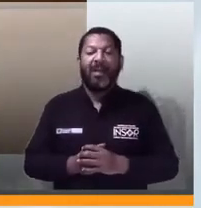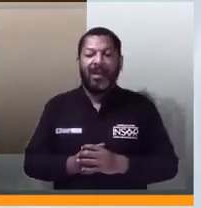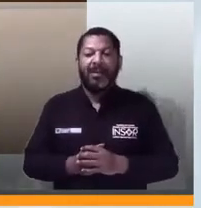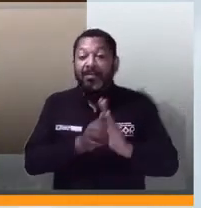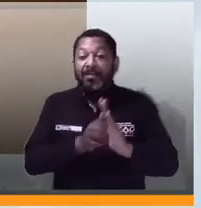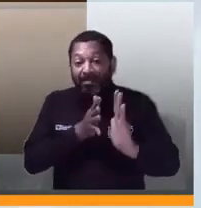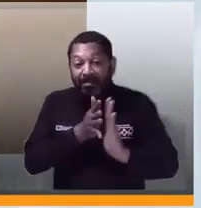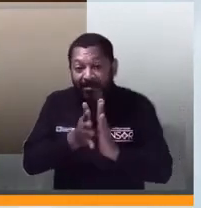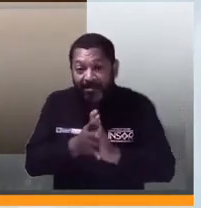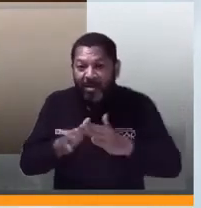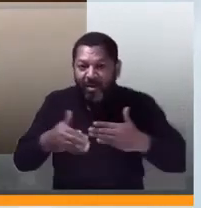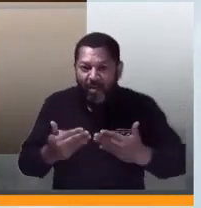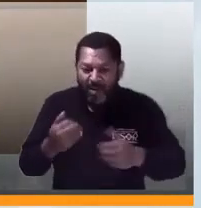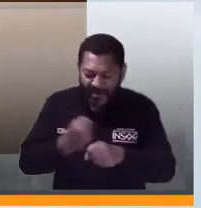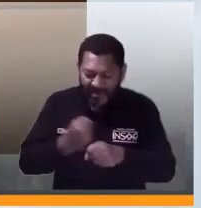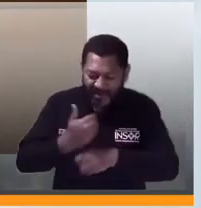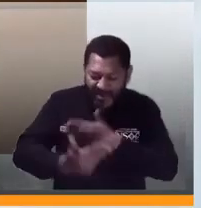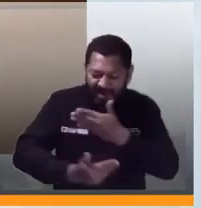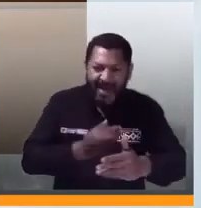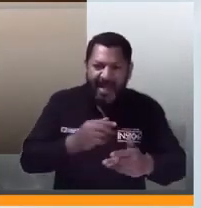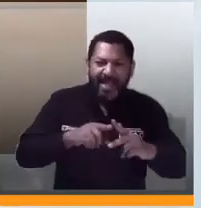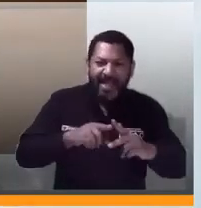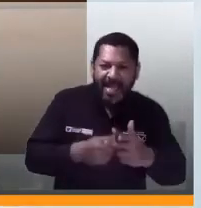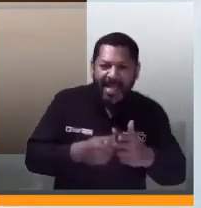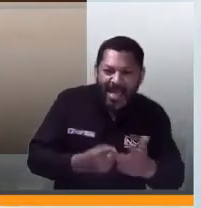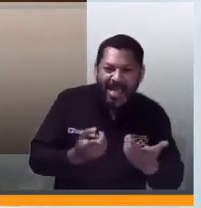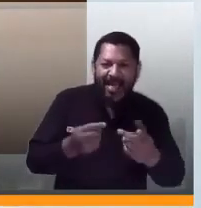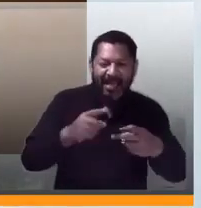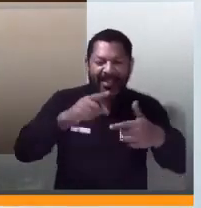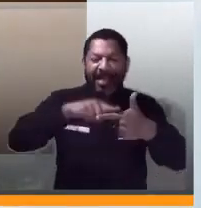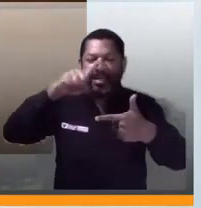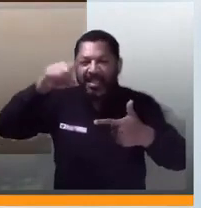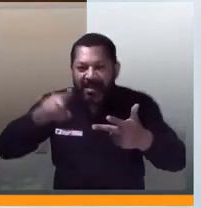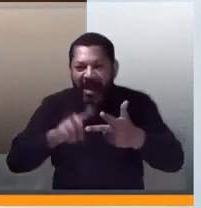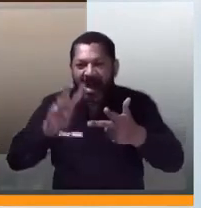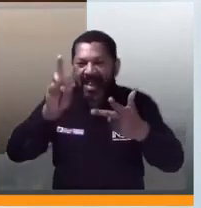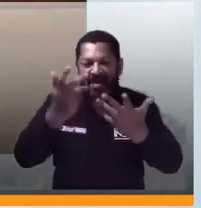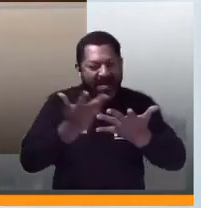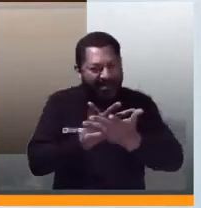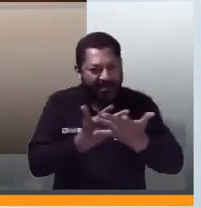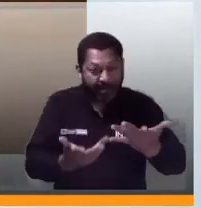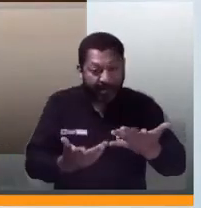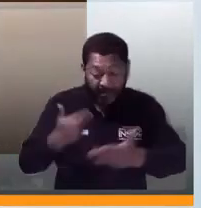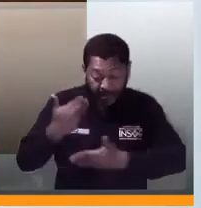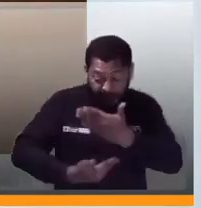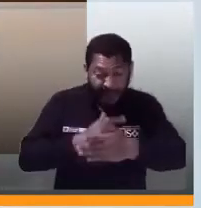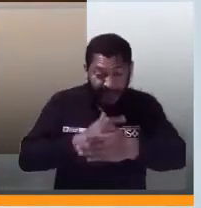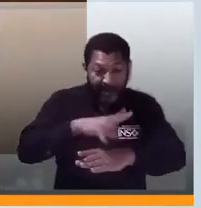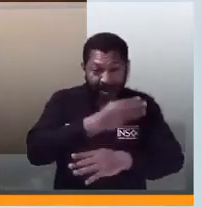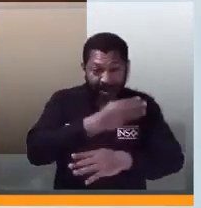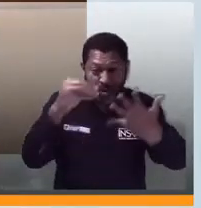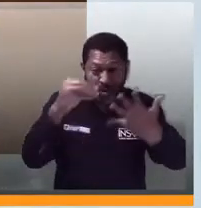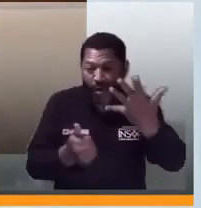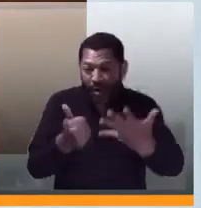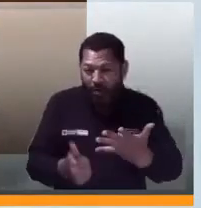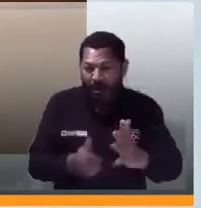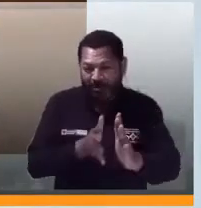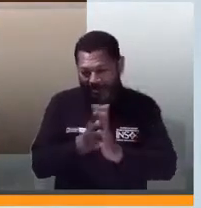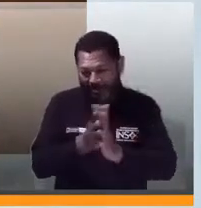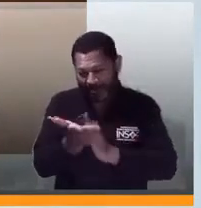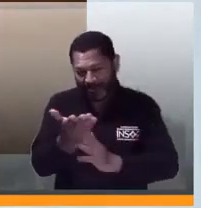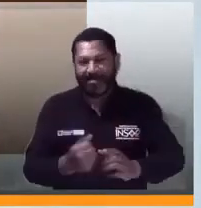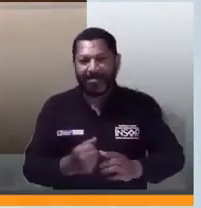contar un poco cómo fue el desarrollo de nuestros talleres, un poco de cifras, temáticas y conclusiones que tuvimos alrededor de los